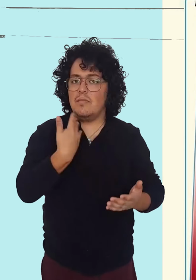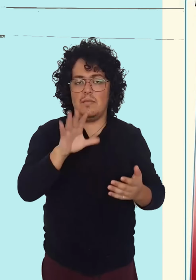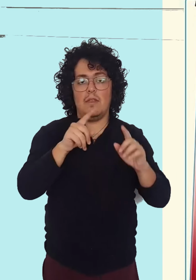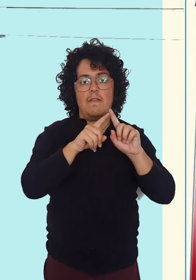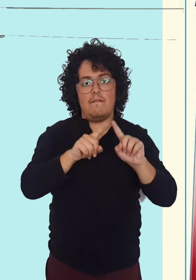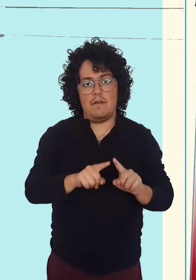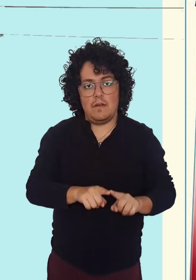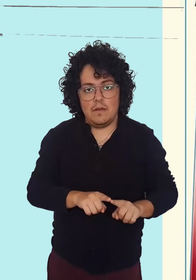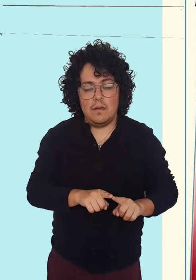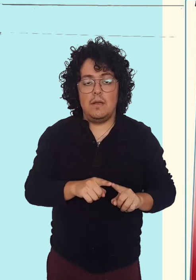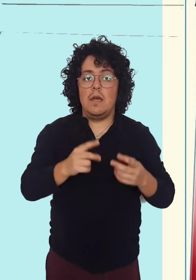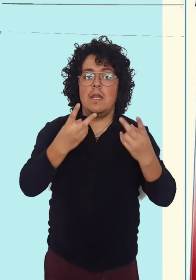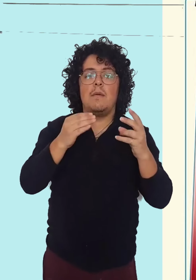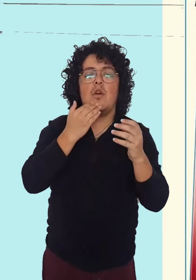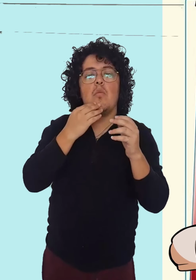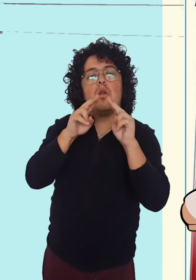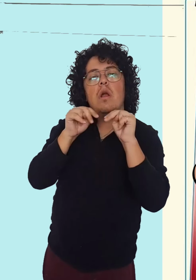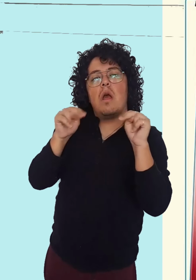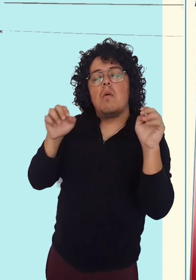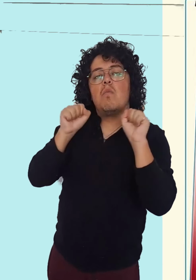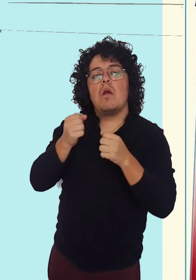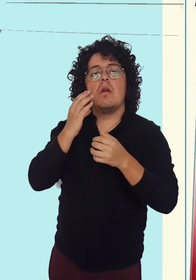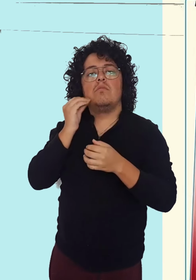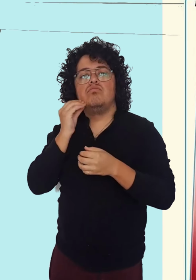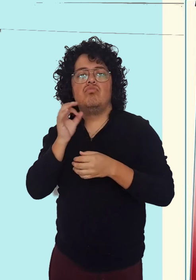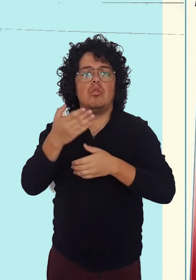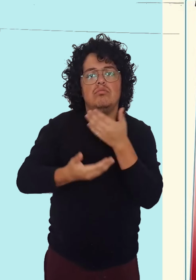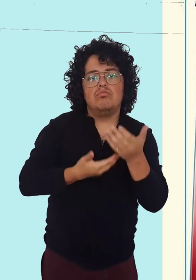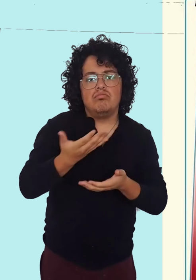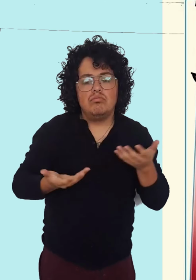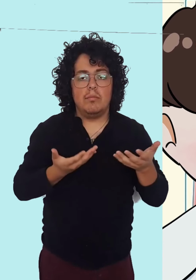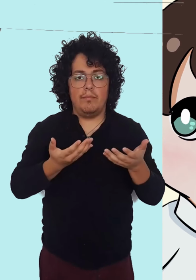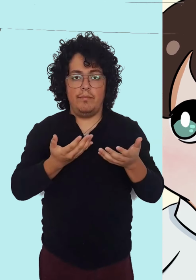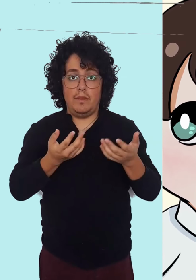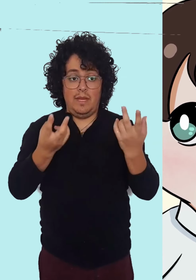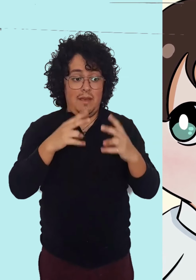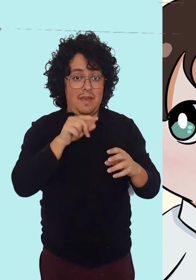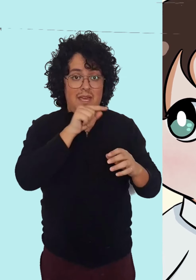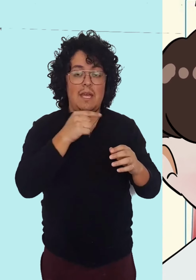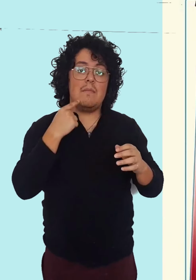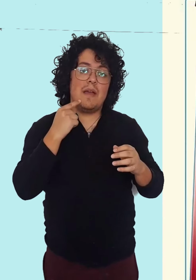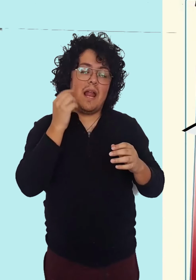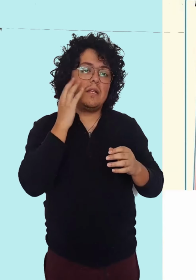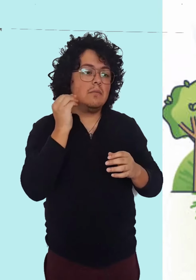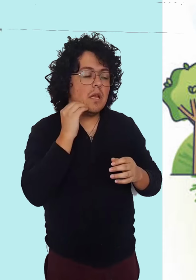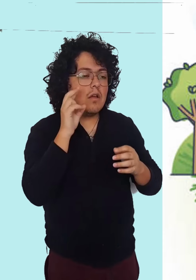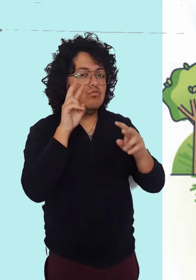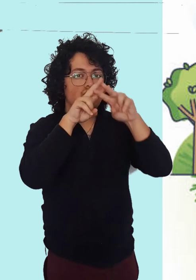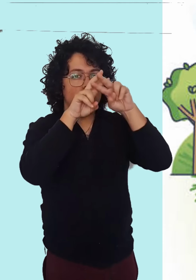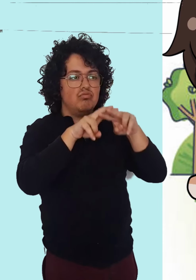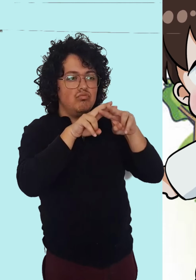en la columna de Winogradsky en ambientes controlados y su interacción con el medio ambiente. Incluso con fines